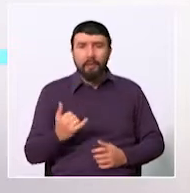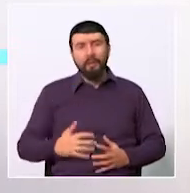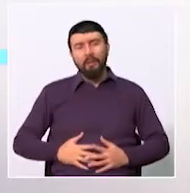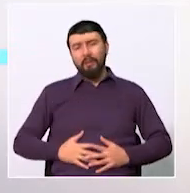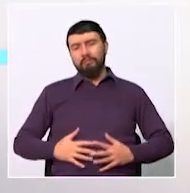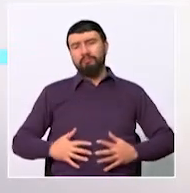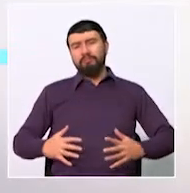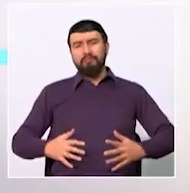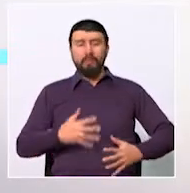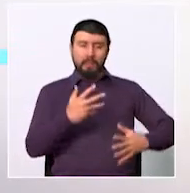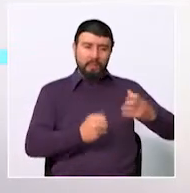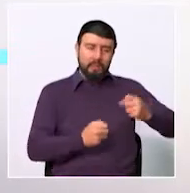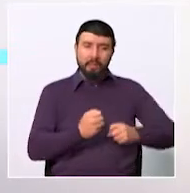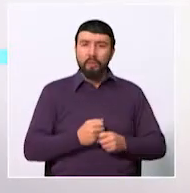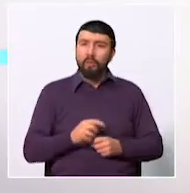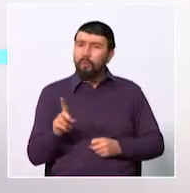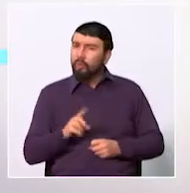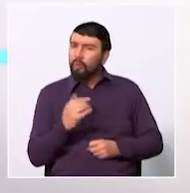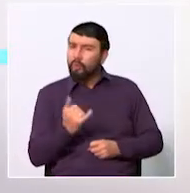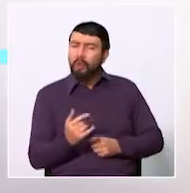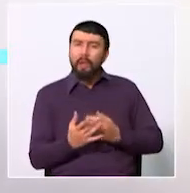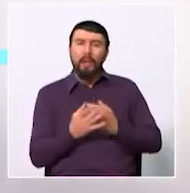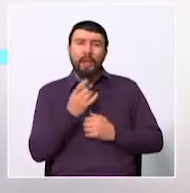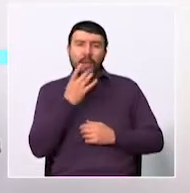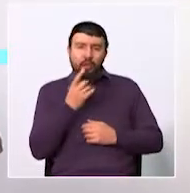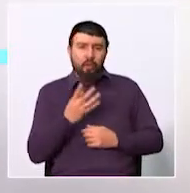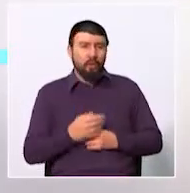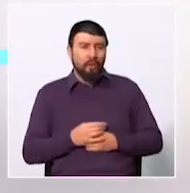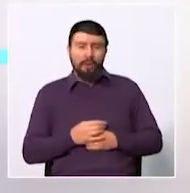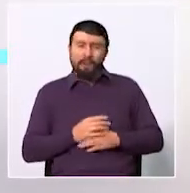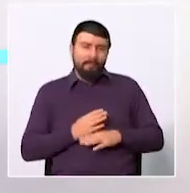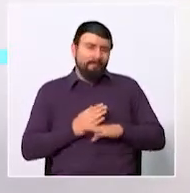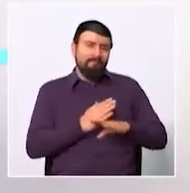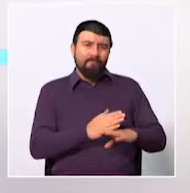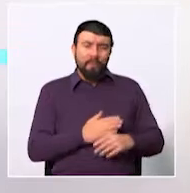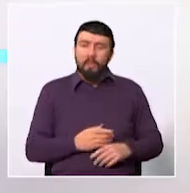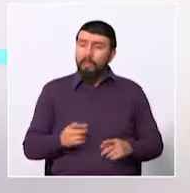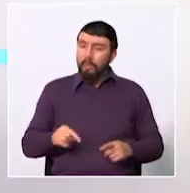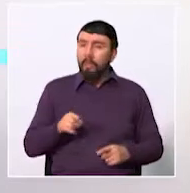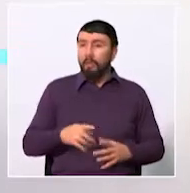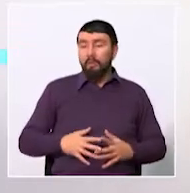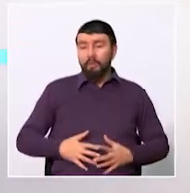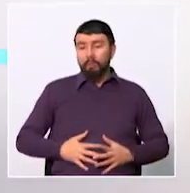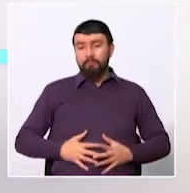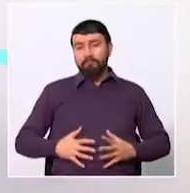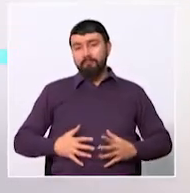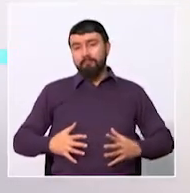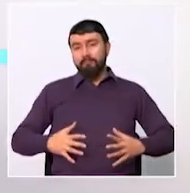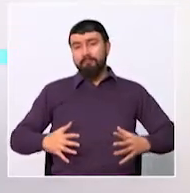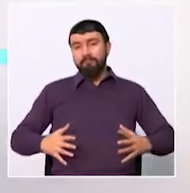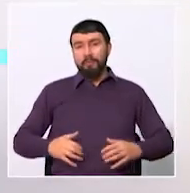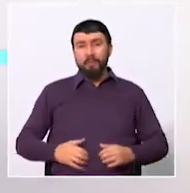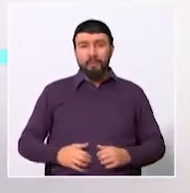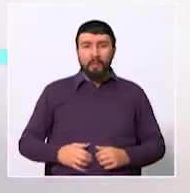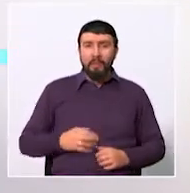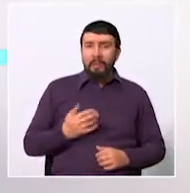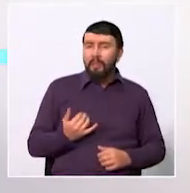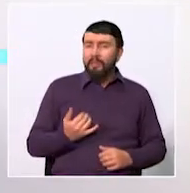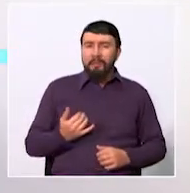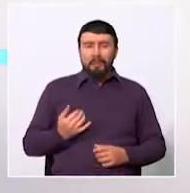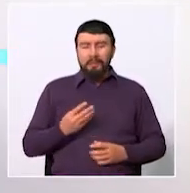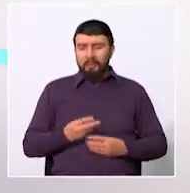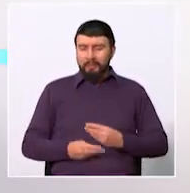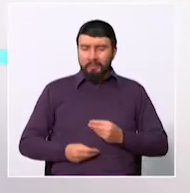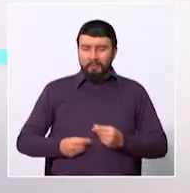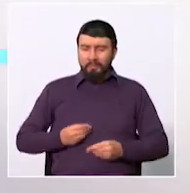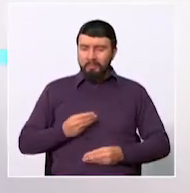no consumas azúcar también inflama se vuelve una una brea en el